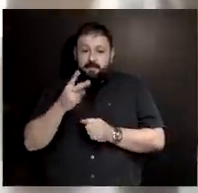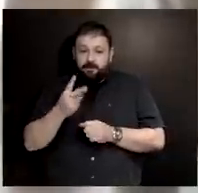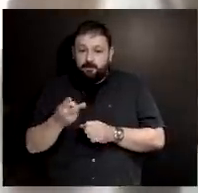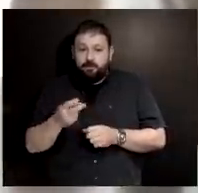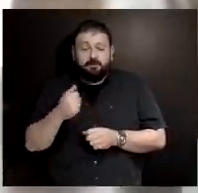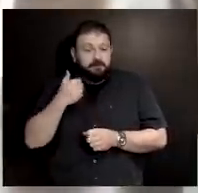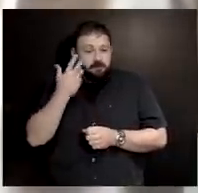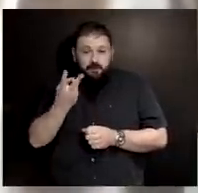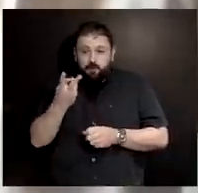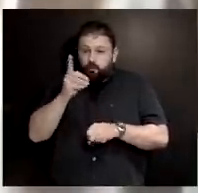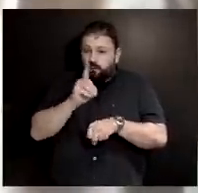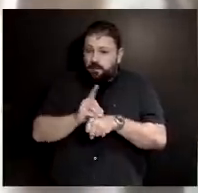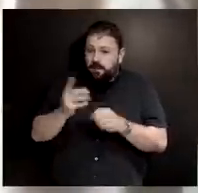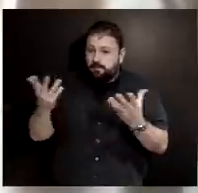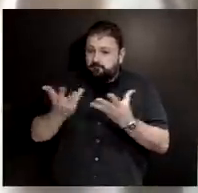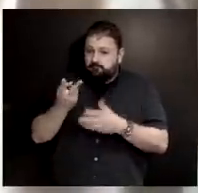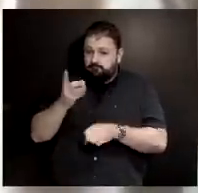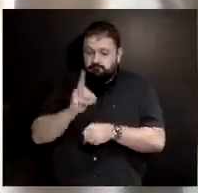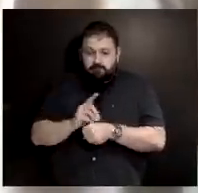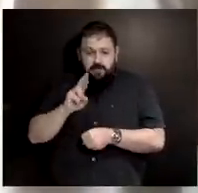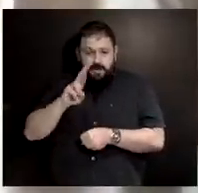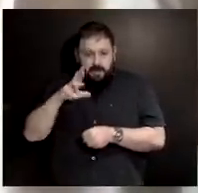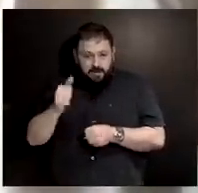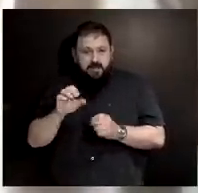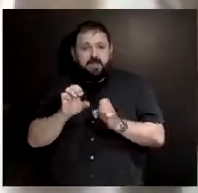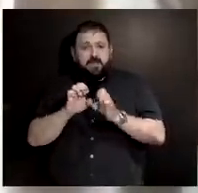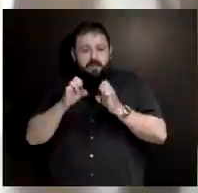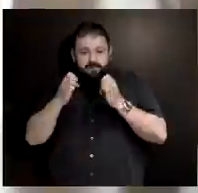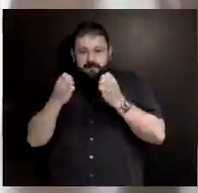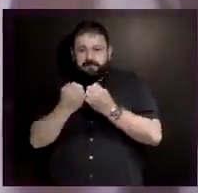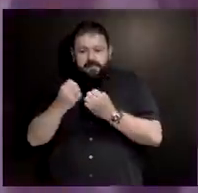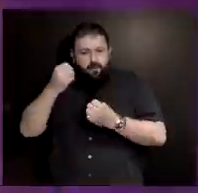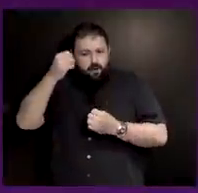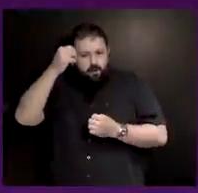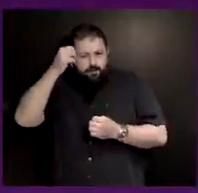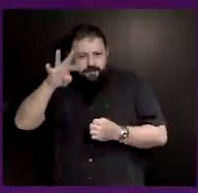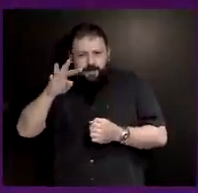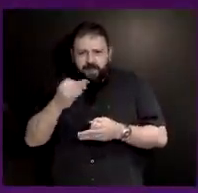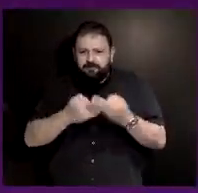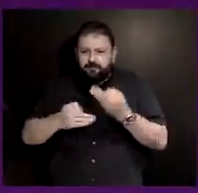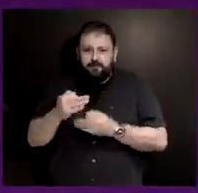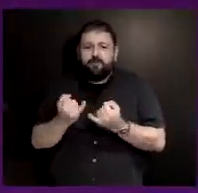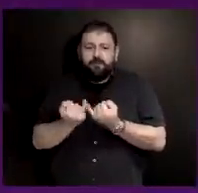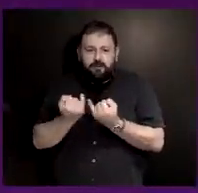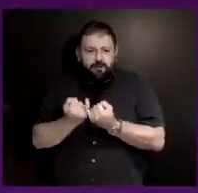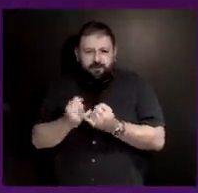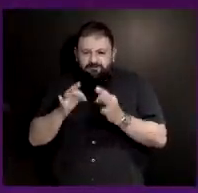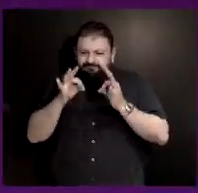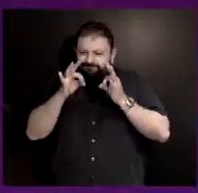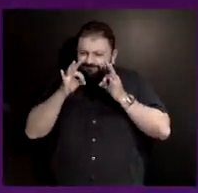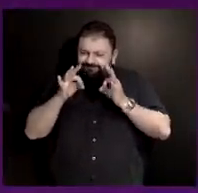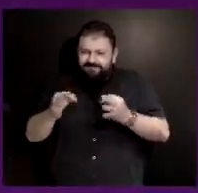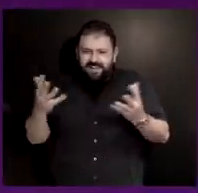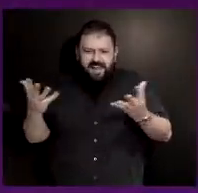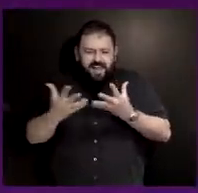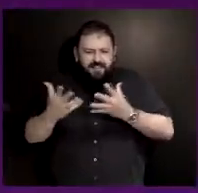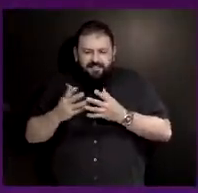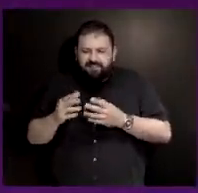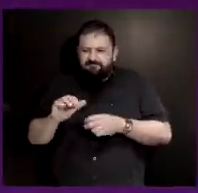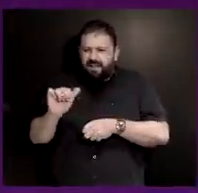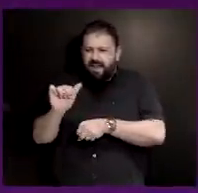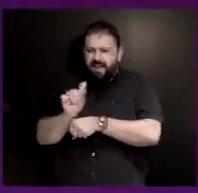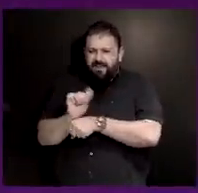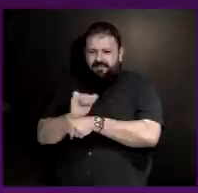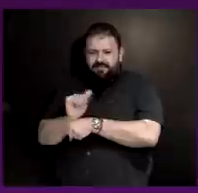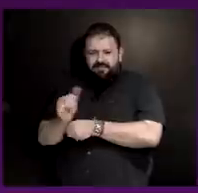hacer un rally de dos días en el estadio Omnilife, con un super artista, y hacer un rally de